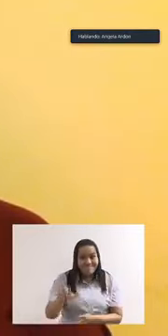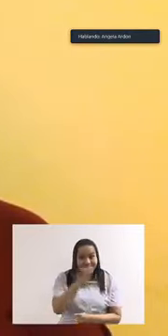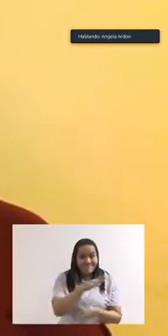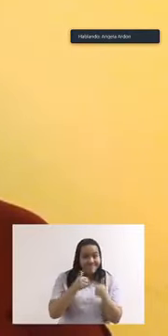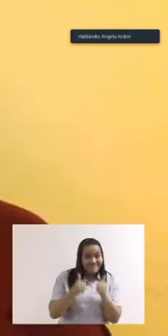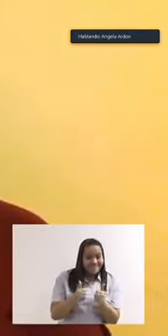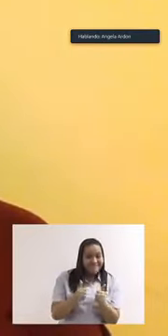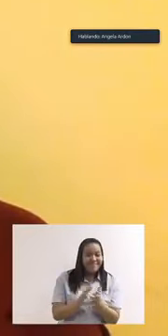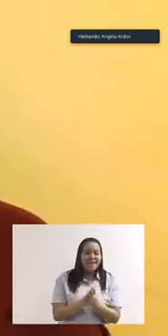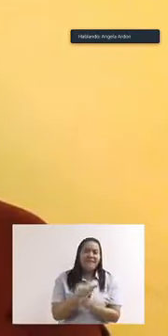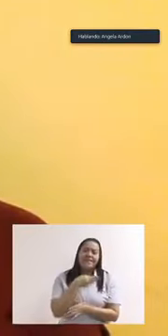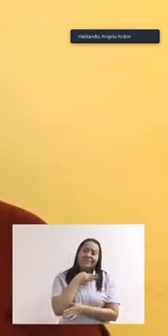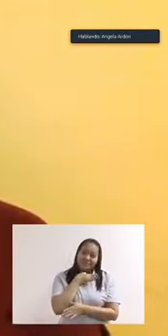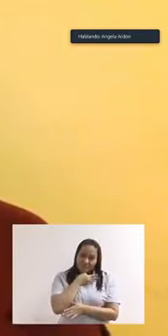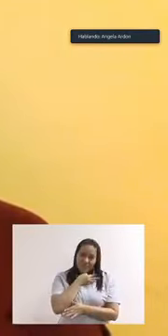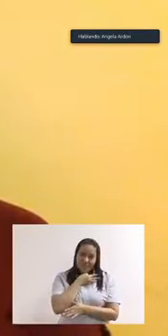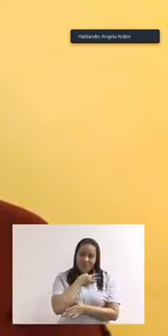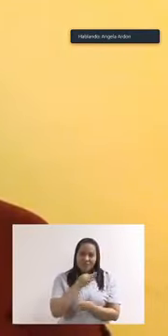Es un gusto